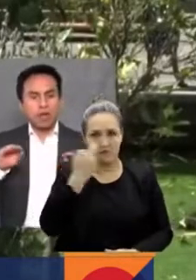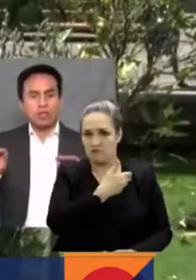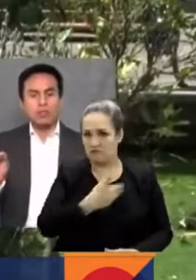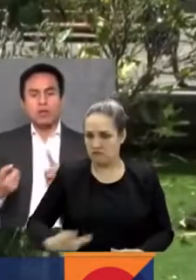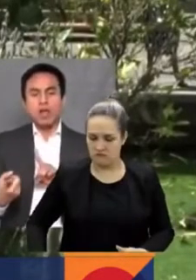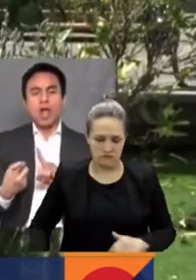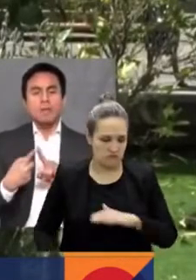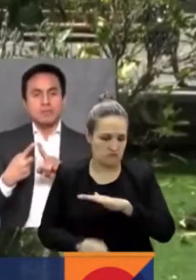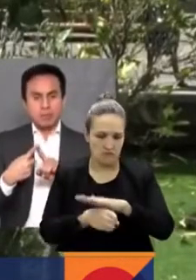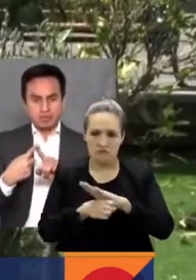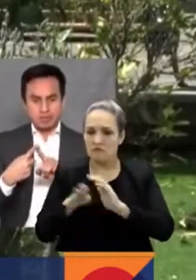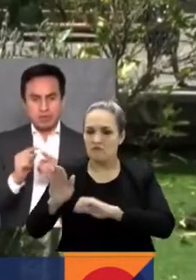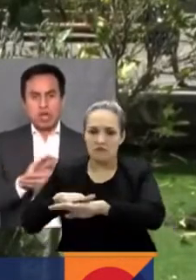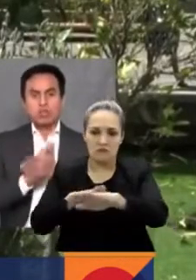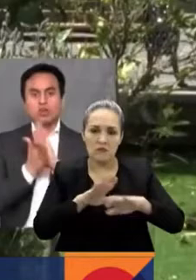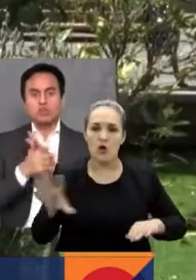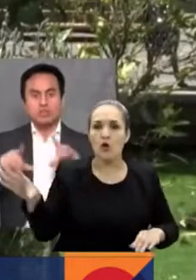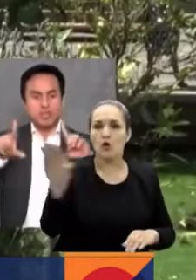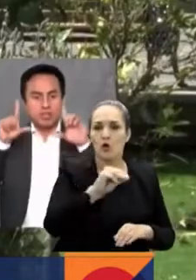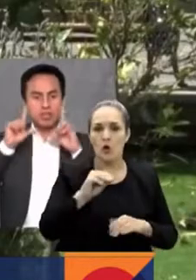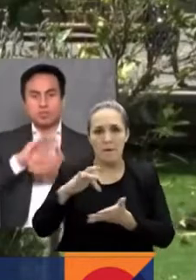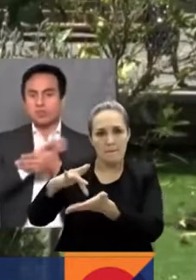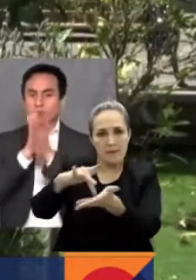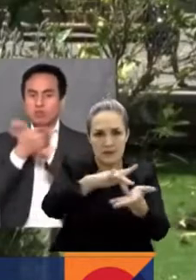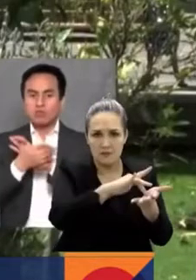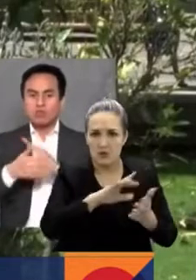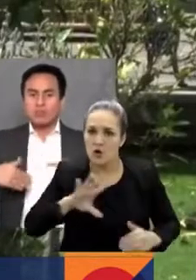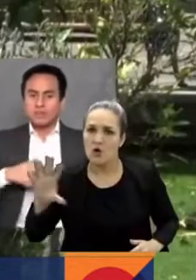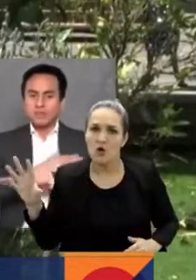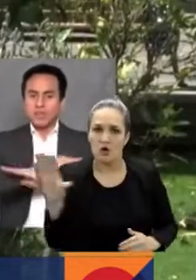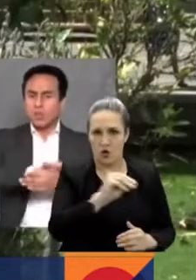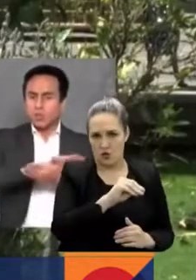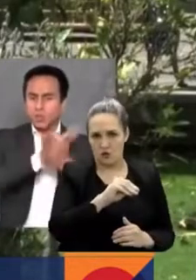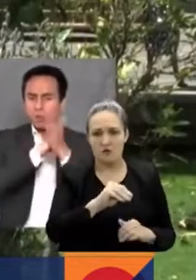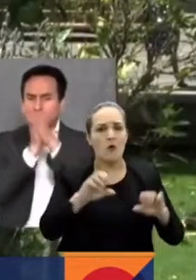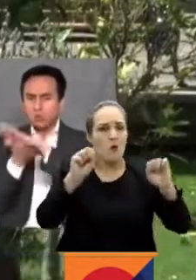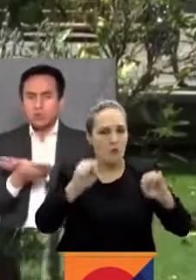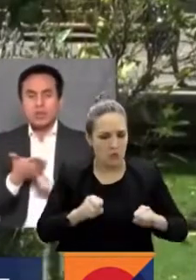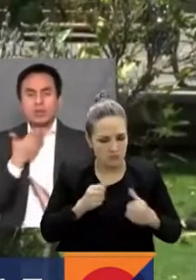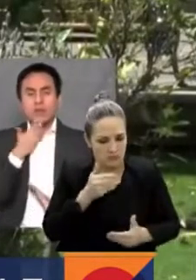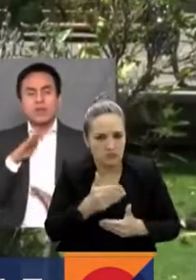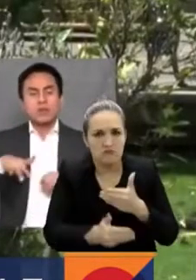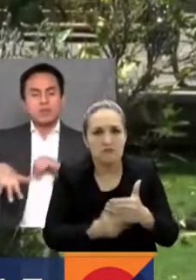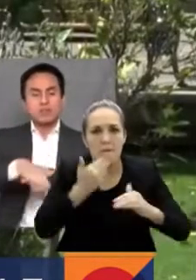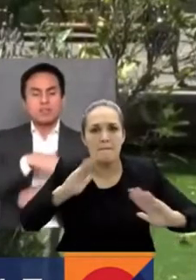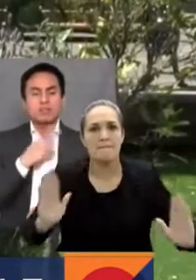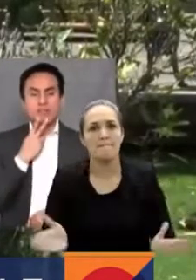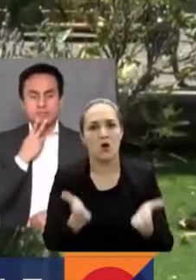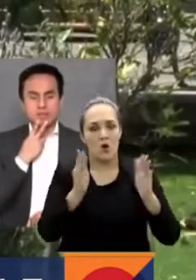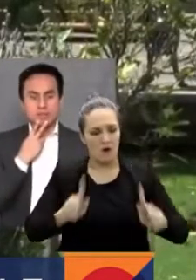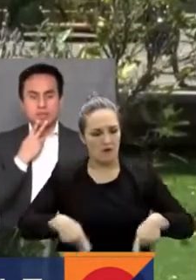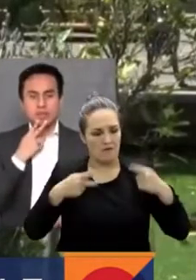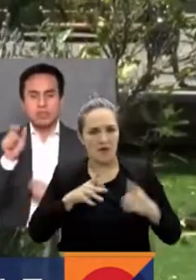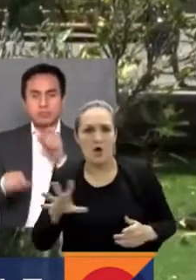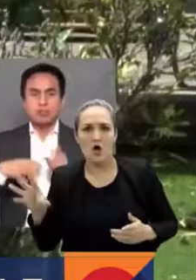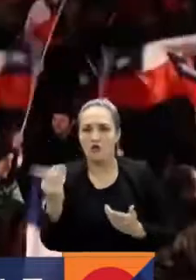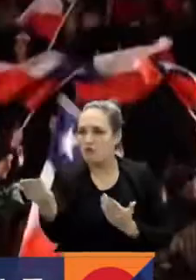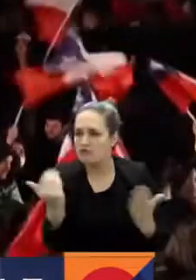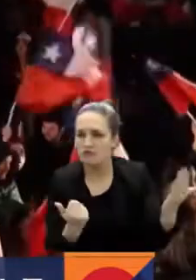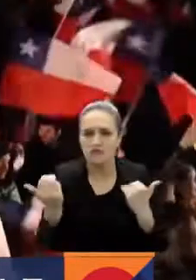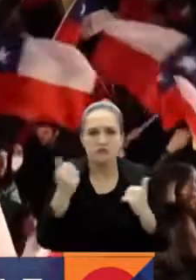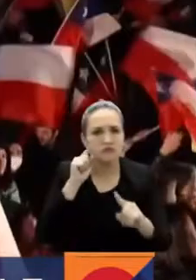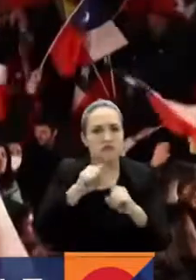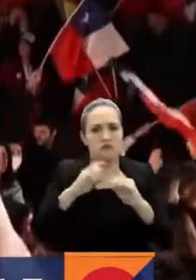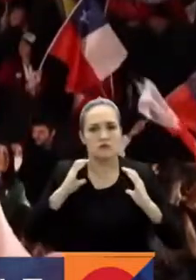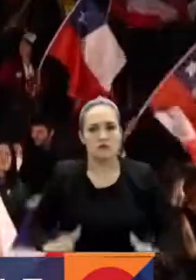la participación, convocando a todos los actores de manera transversal para que podamos mejorar las condiciones de vida de nuestros ciudadanos y ciudadanas.